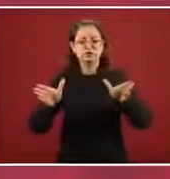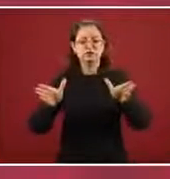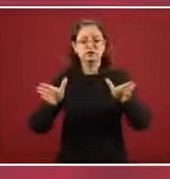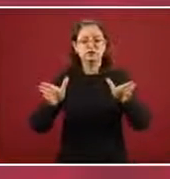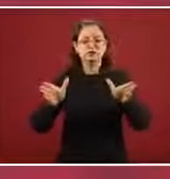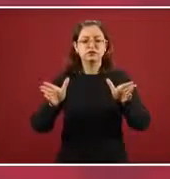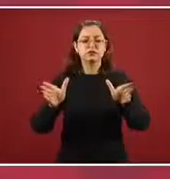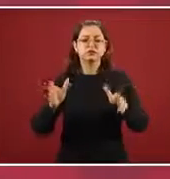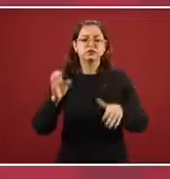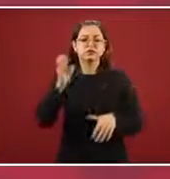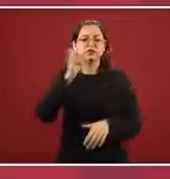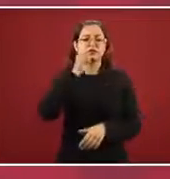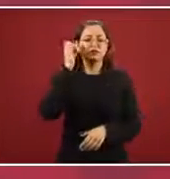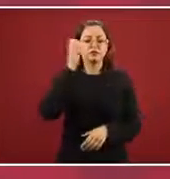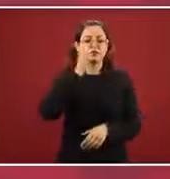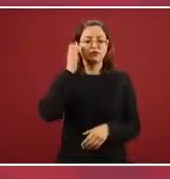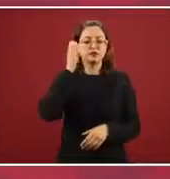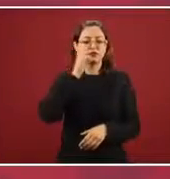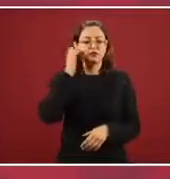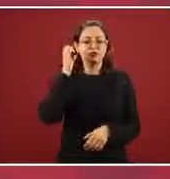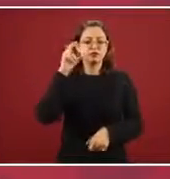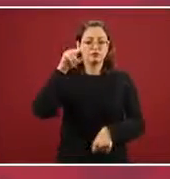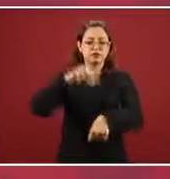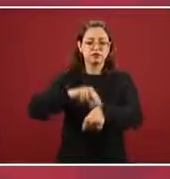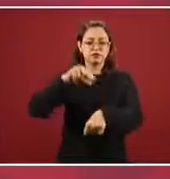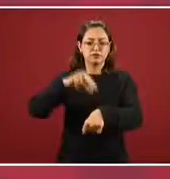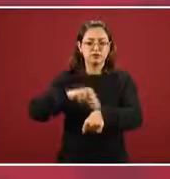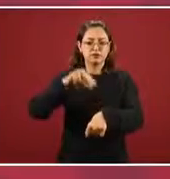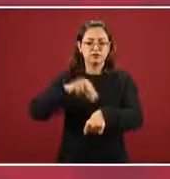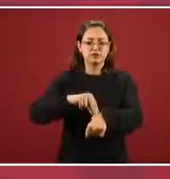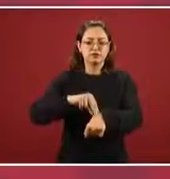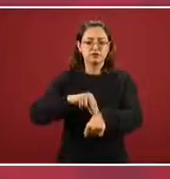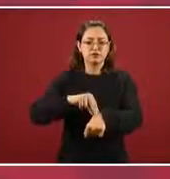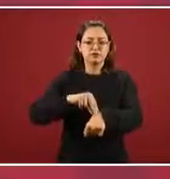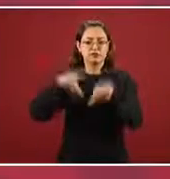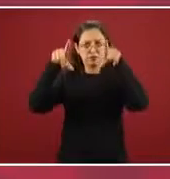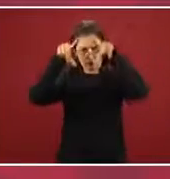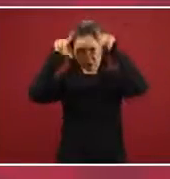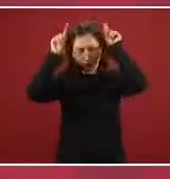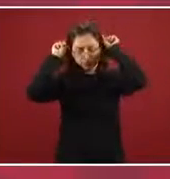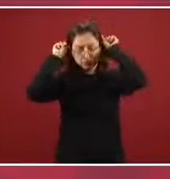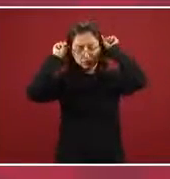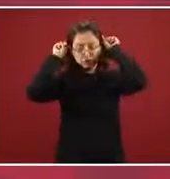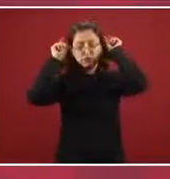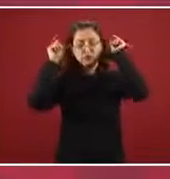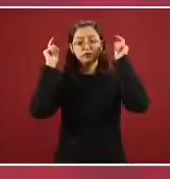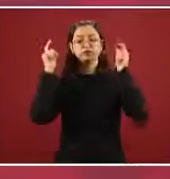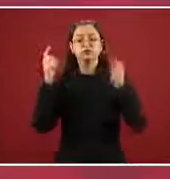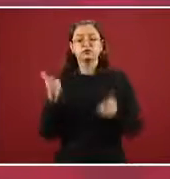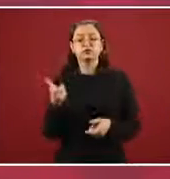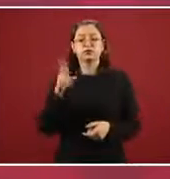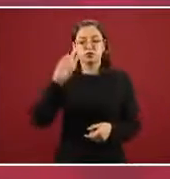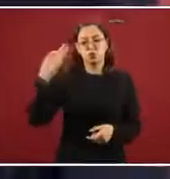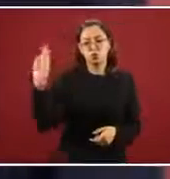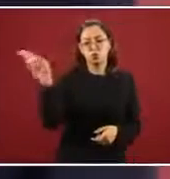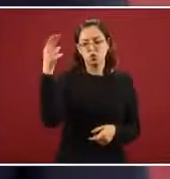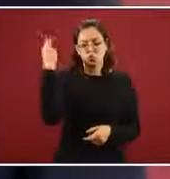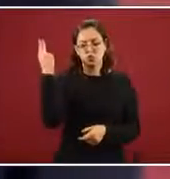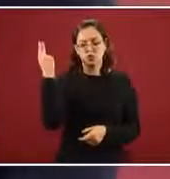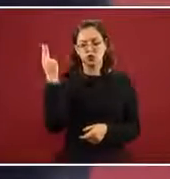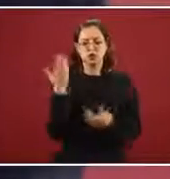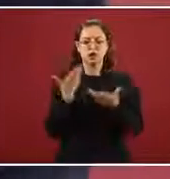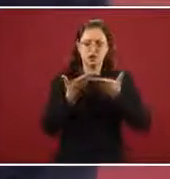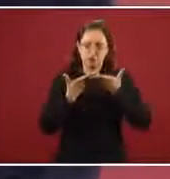para la Escuela de Medicina y de Enfermería, la universidad que